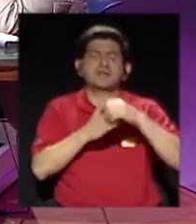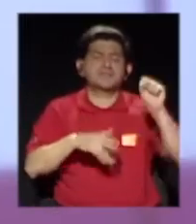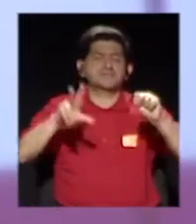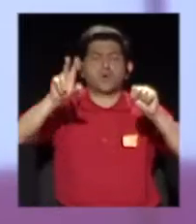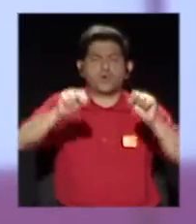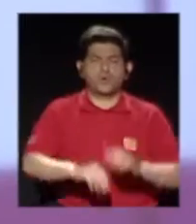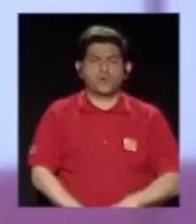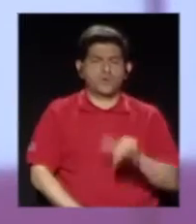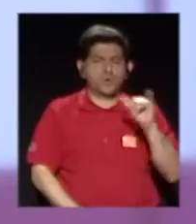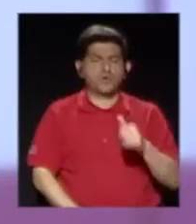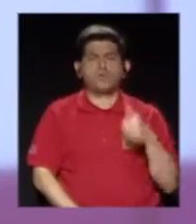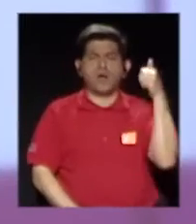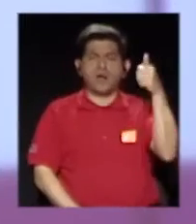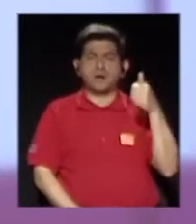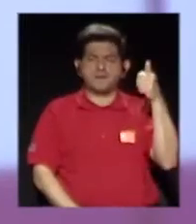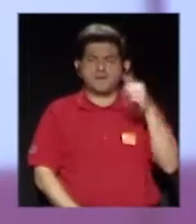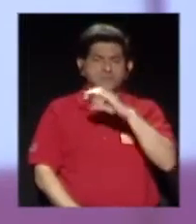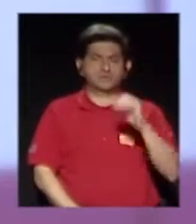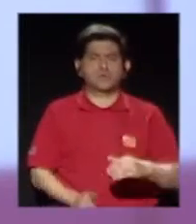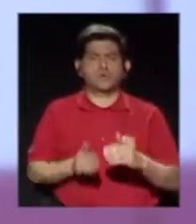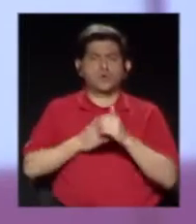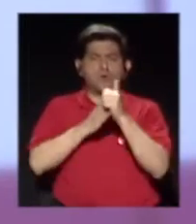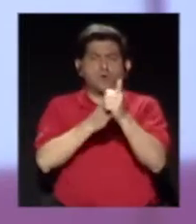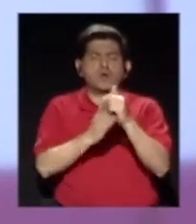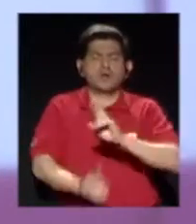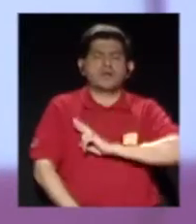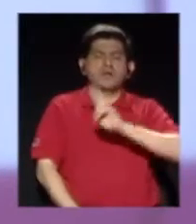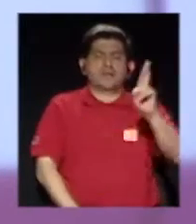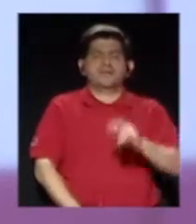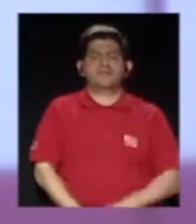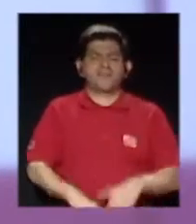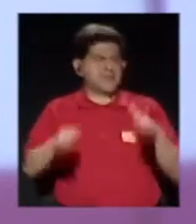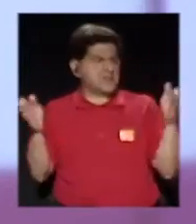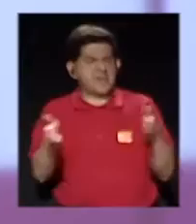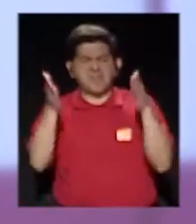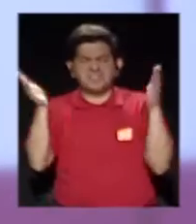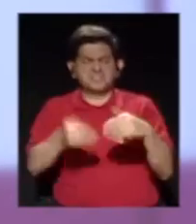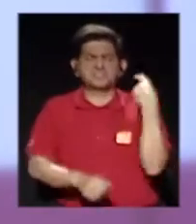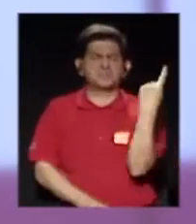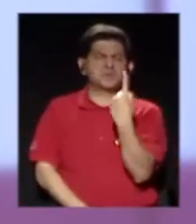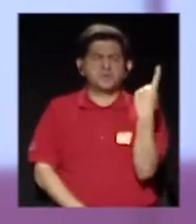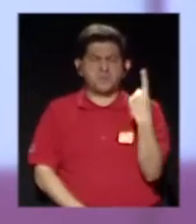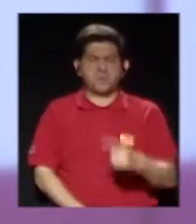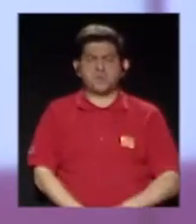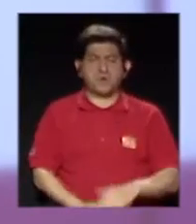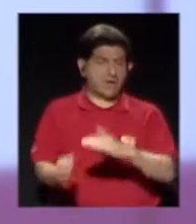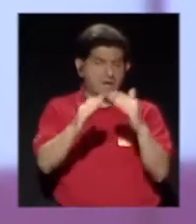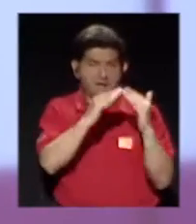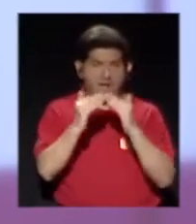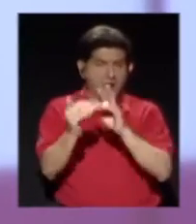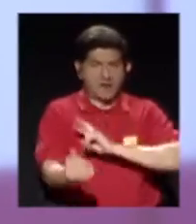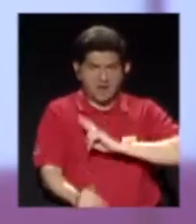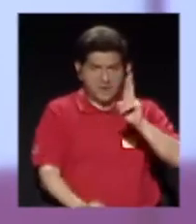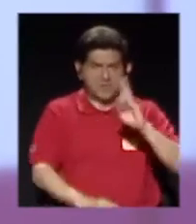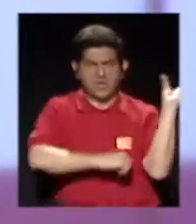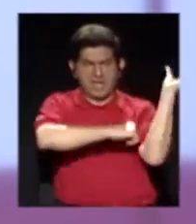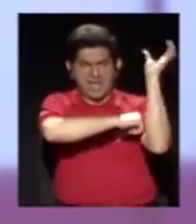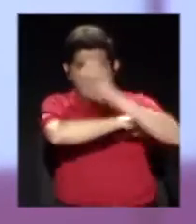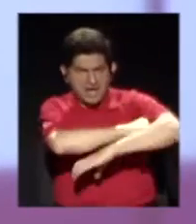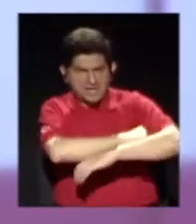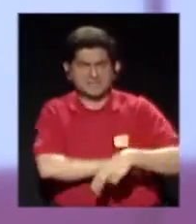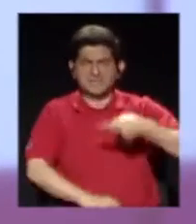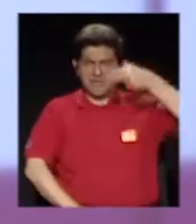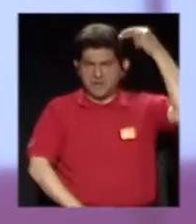de un pastor o de un líder religioso que insta constantemente a su comunidad a penalizar la